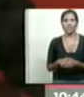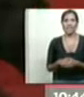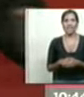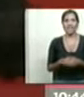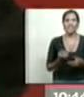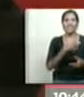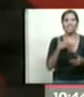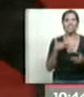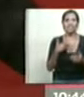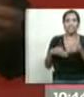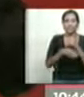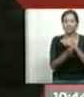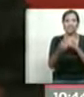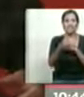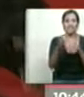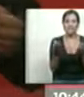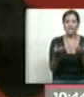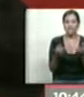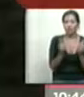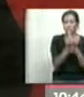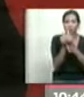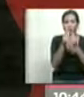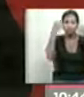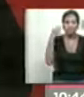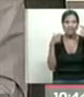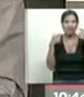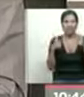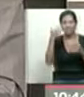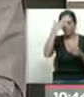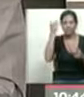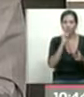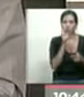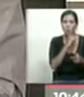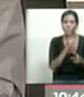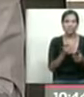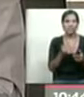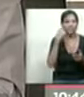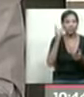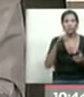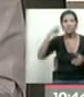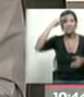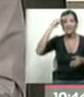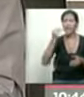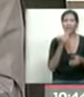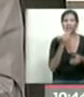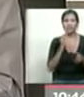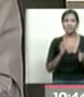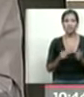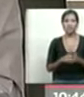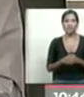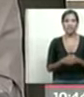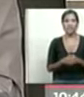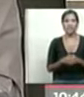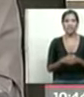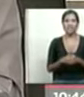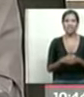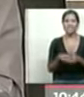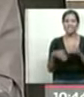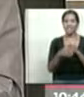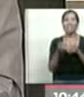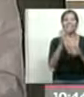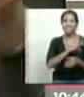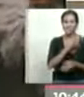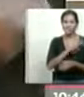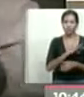el círculo del comandante Chávez diciendo sí, que era izquierda. Sí, se me olvida el nombre, el que era como, creo que era un militar, algo así. El de las latas de sardinas. Ajá, ese señor.